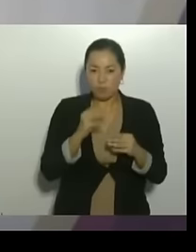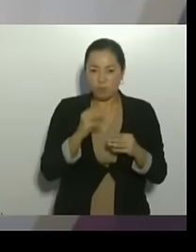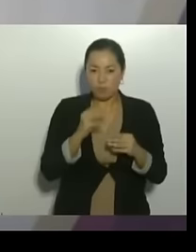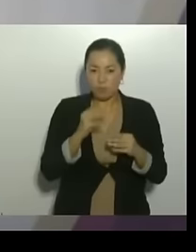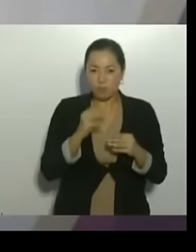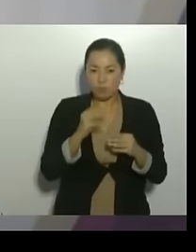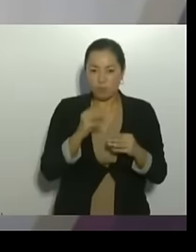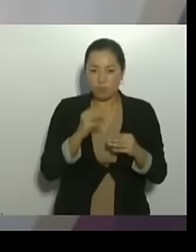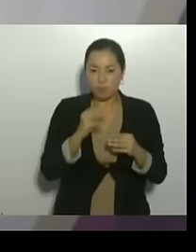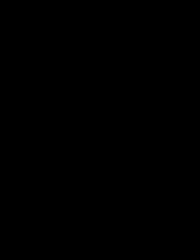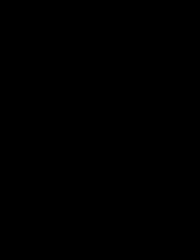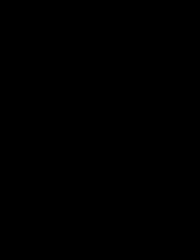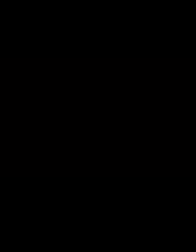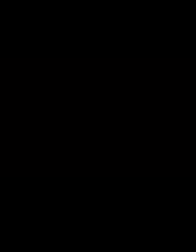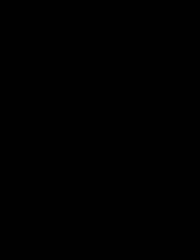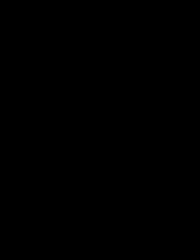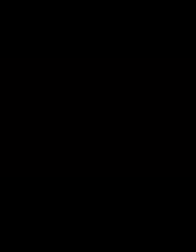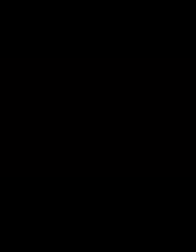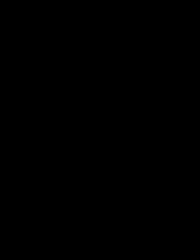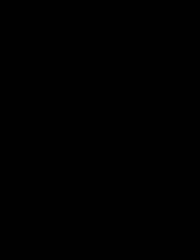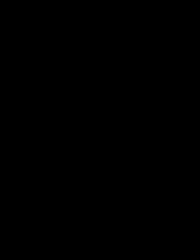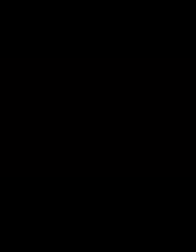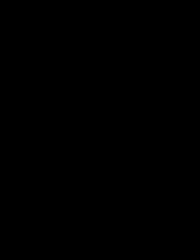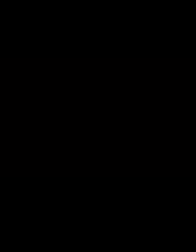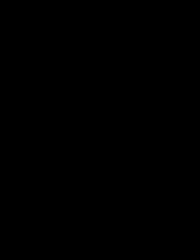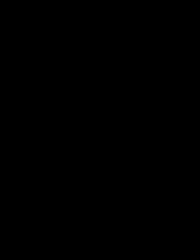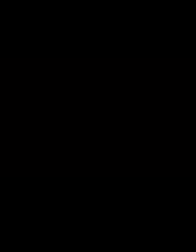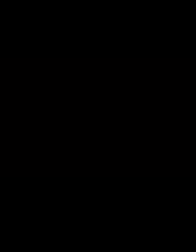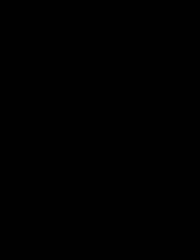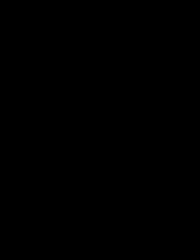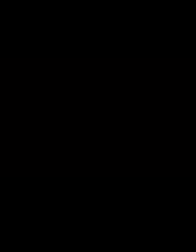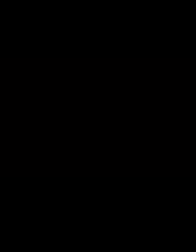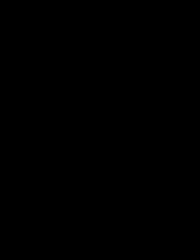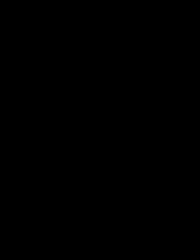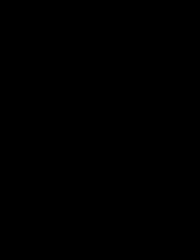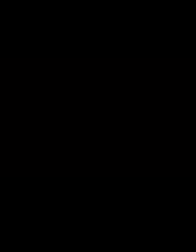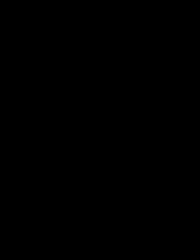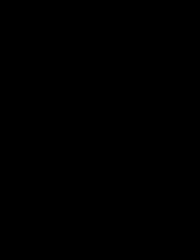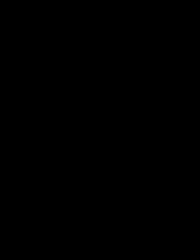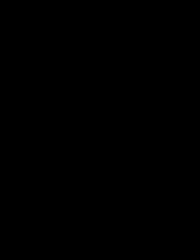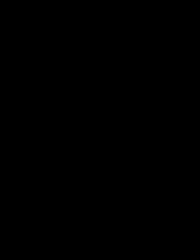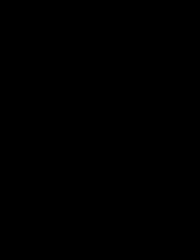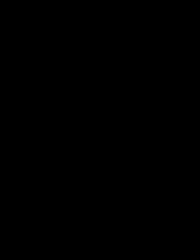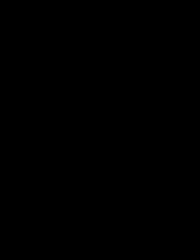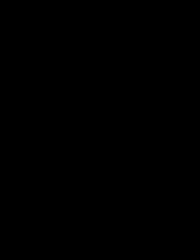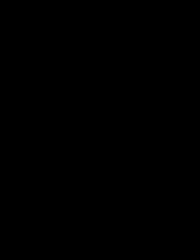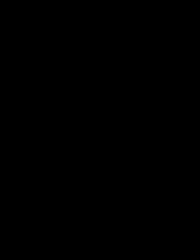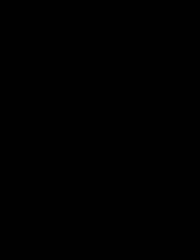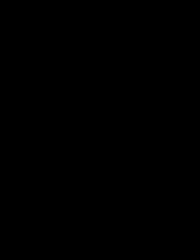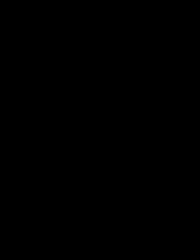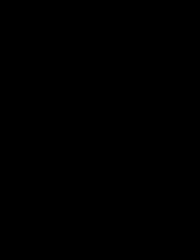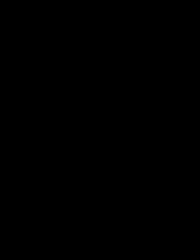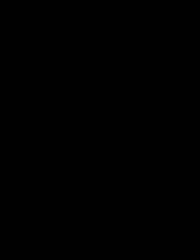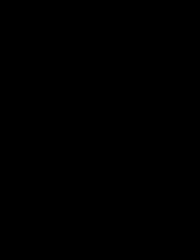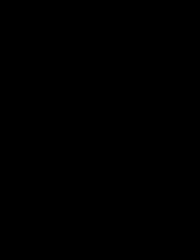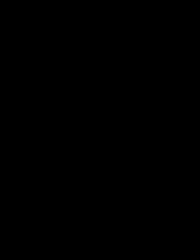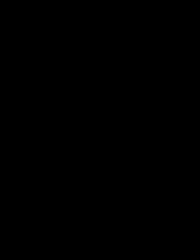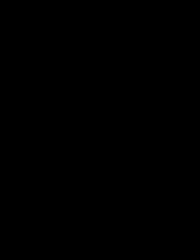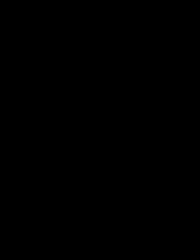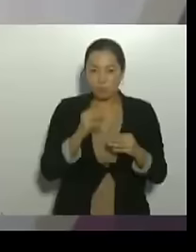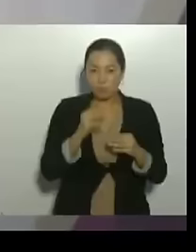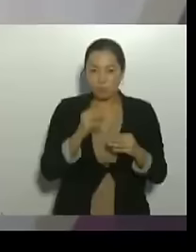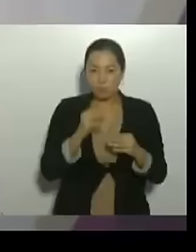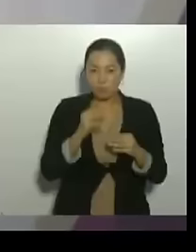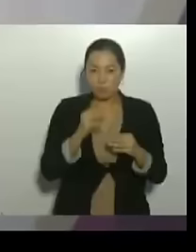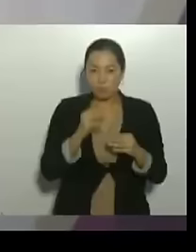como es México no vamos a cerrar la pinza con este comentario que hizo el presidente el día de ayer y luego ya vamos cerrando el programa con sus